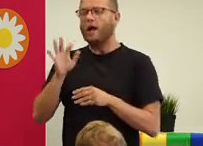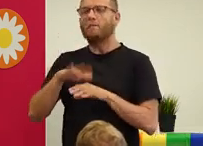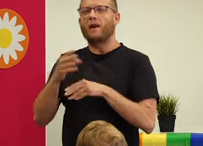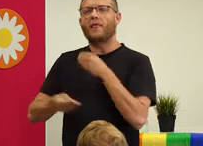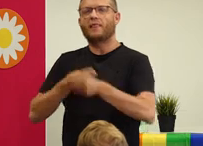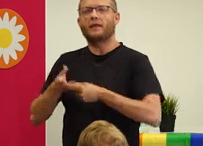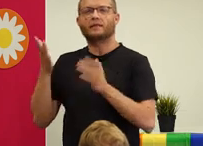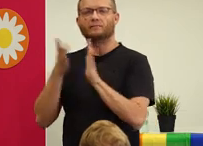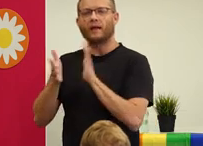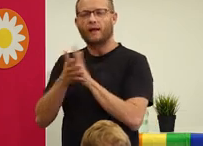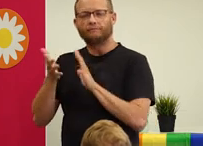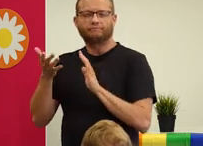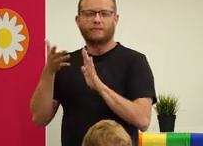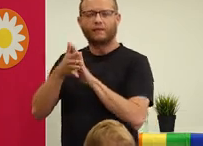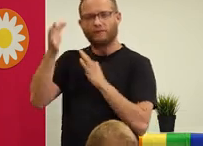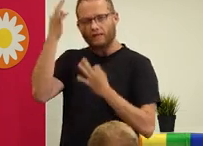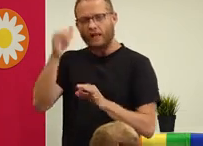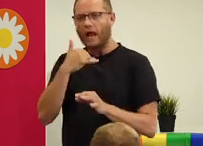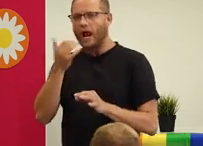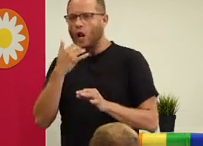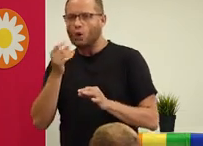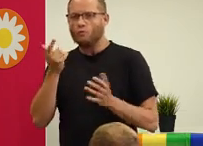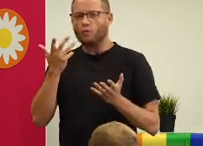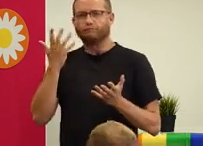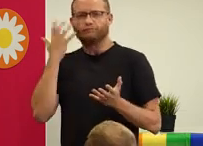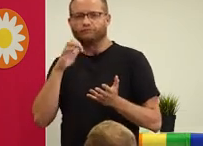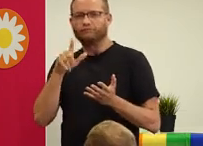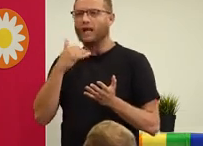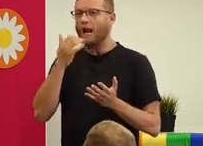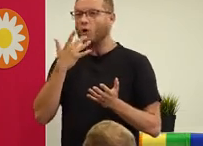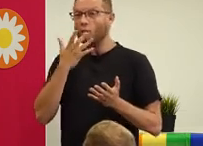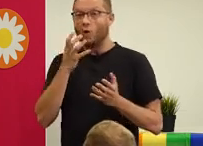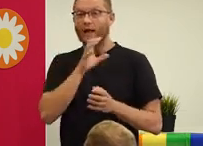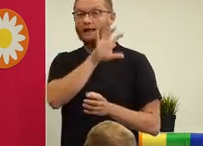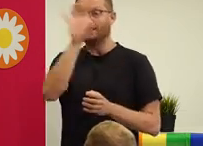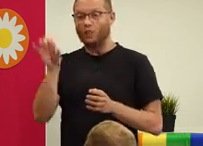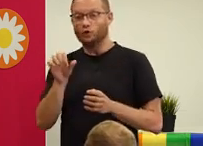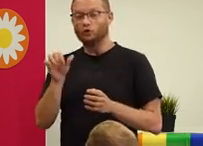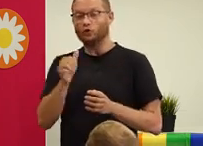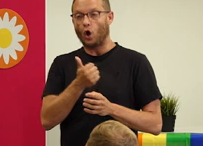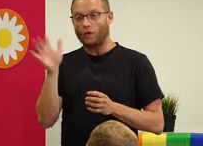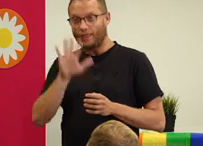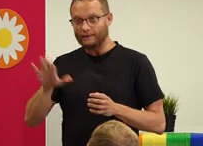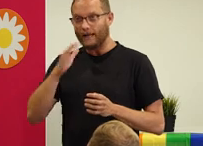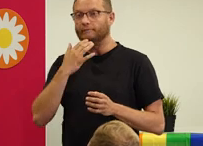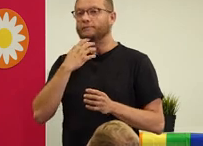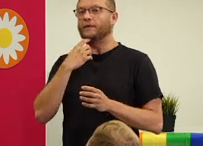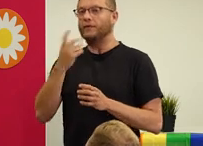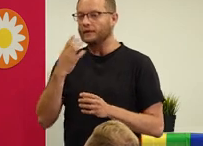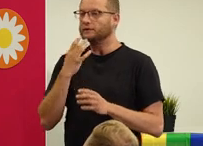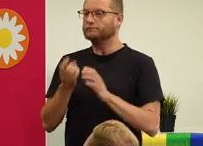para definir un fenómeno por el cual los estados occidentales legitimaban